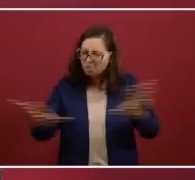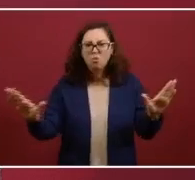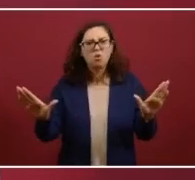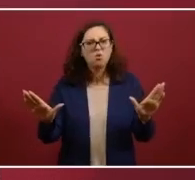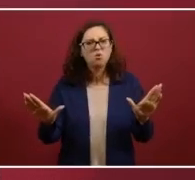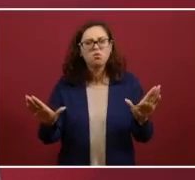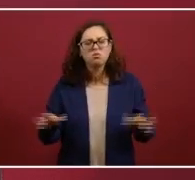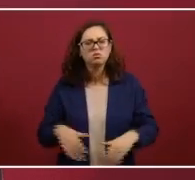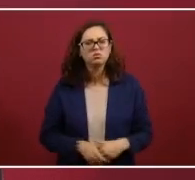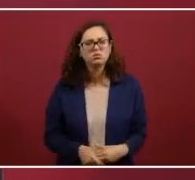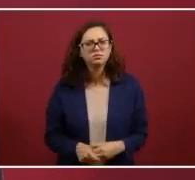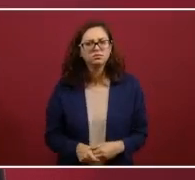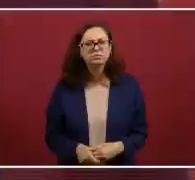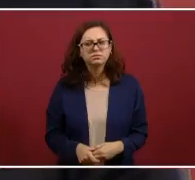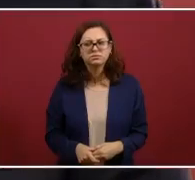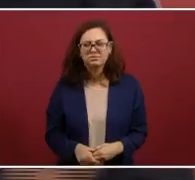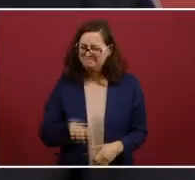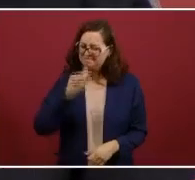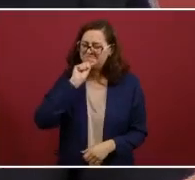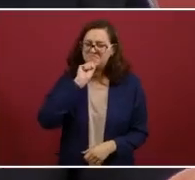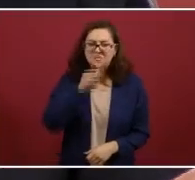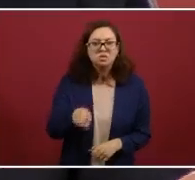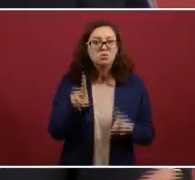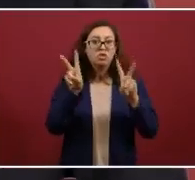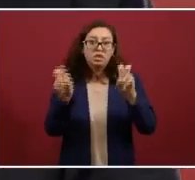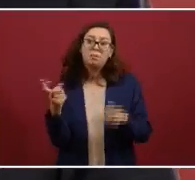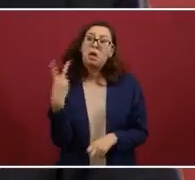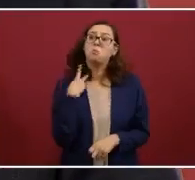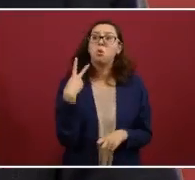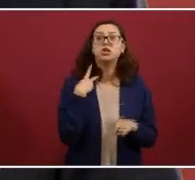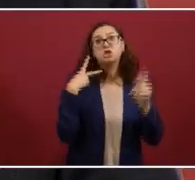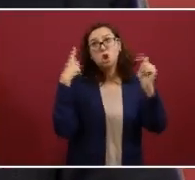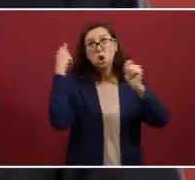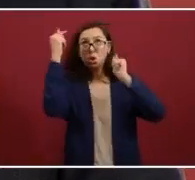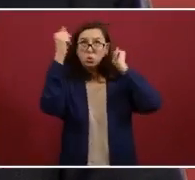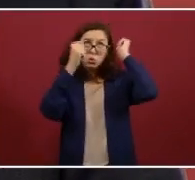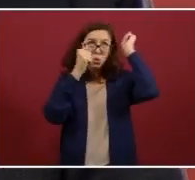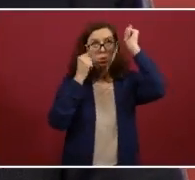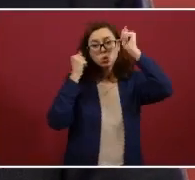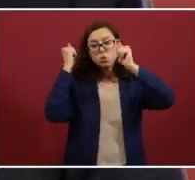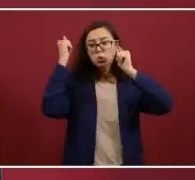terminó. Y lo mismo el turismo político.